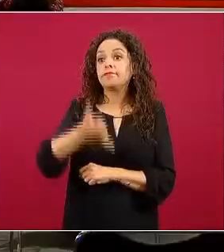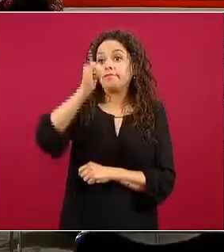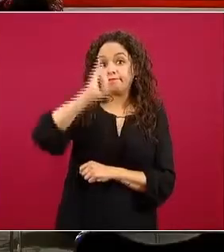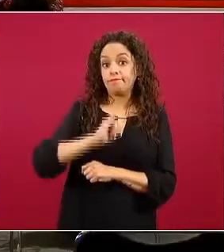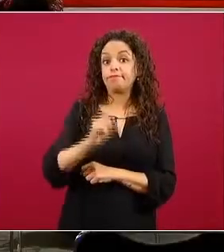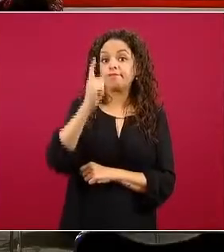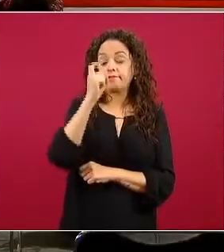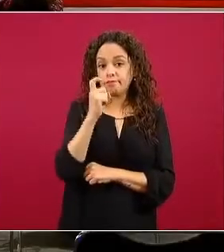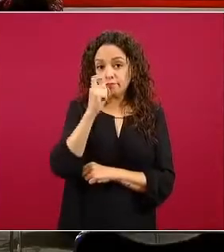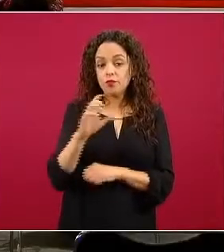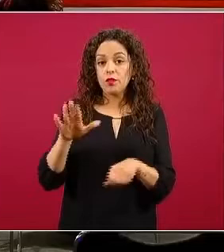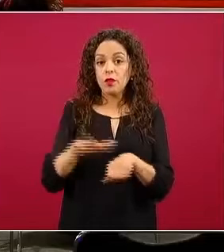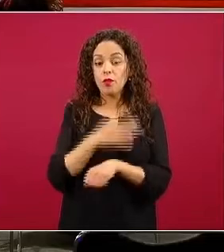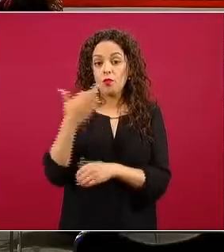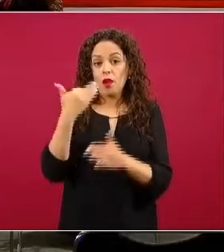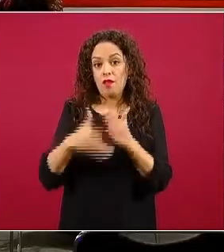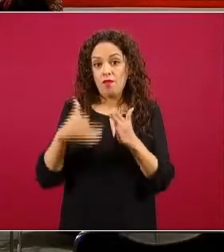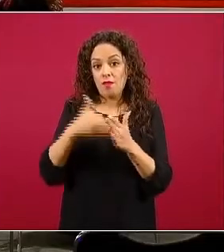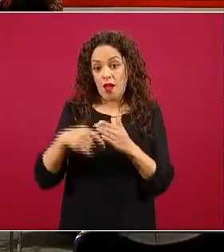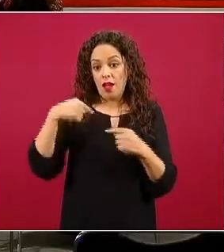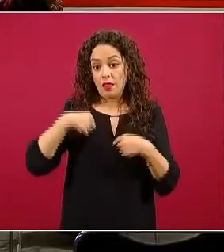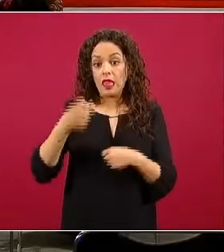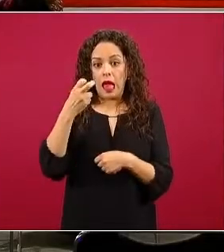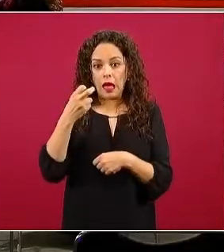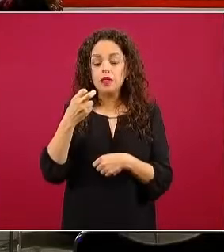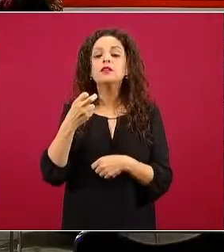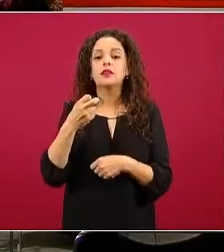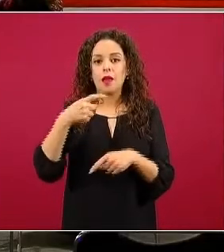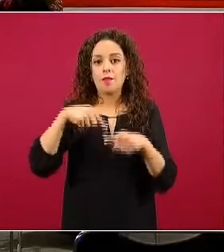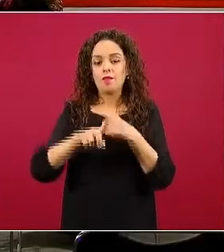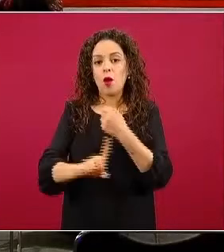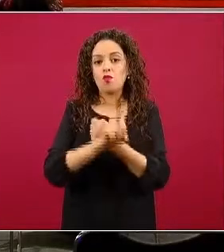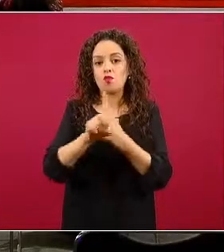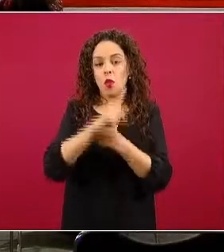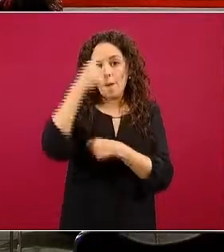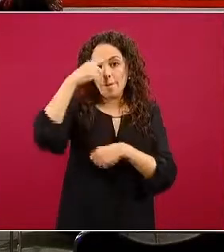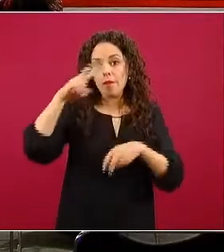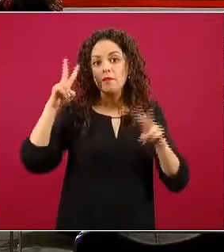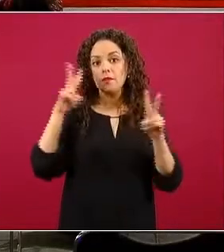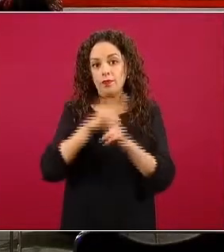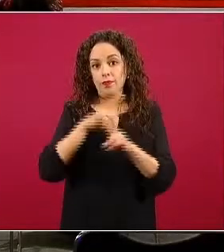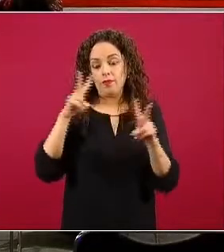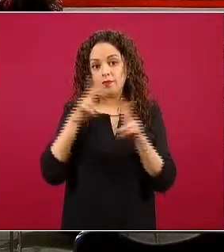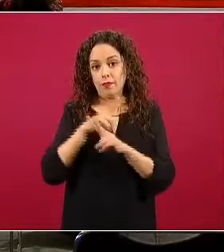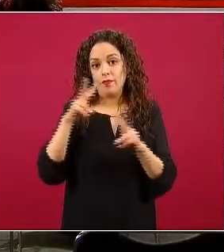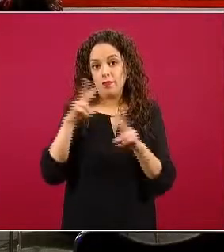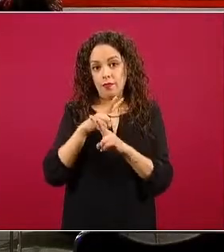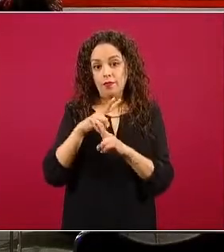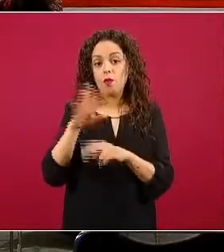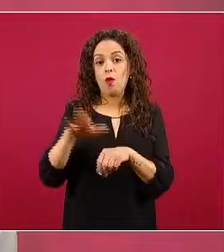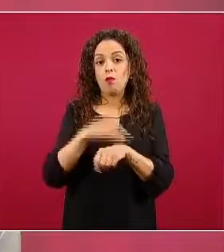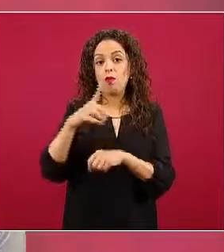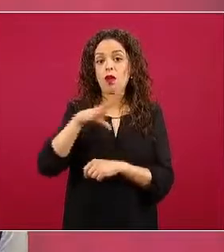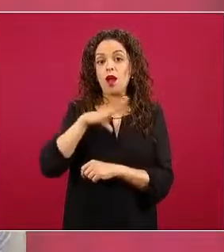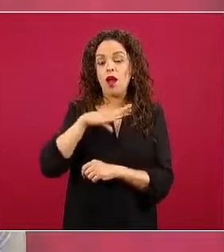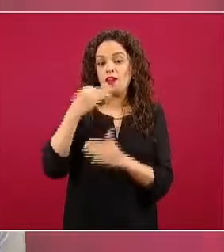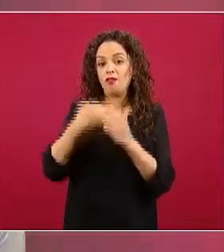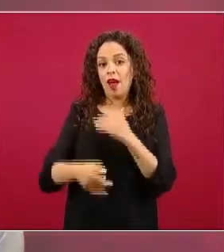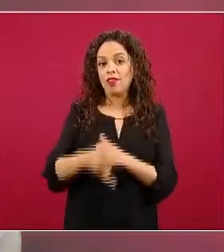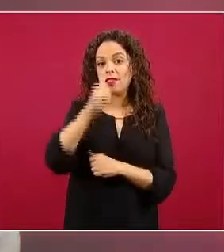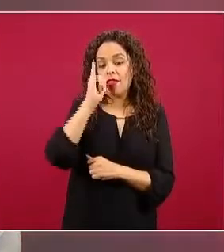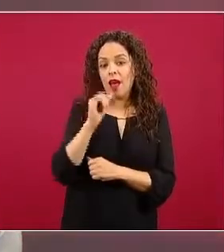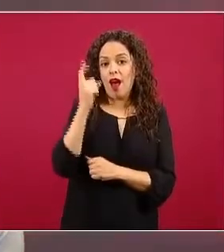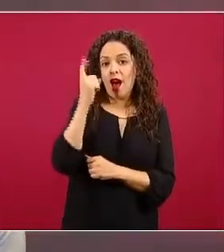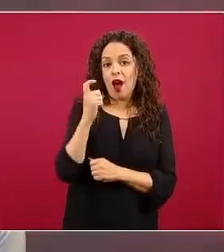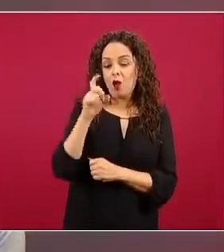un cuadro de dificultad respiratoria, porque a una persona deshidratada le cuesta trabajo respirar. Recordemos el